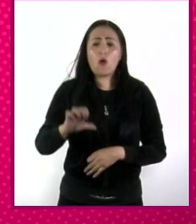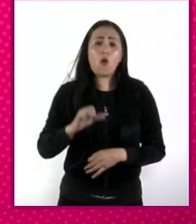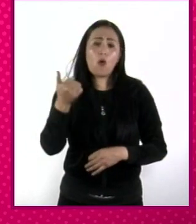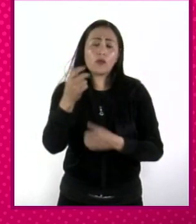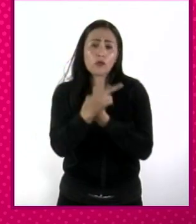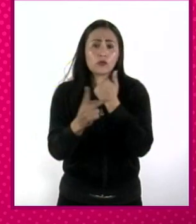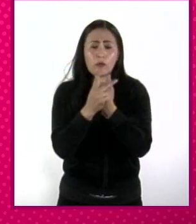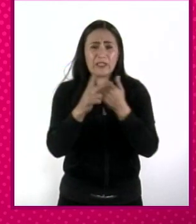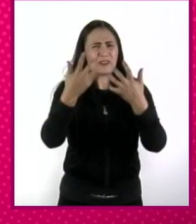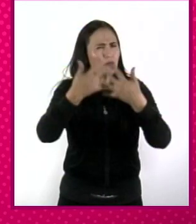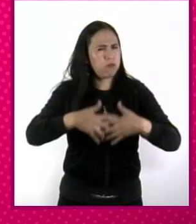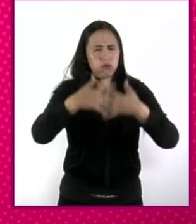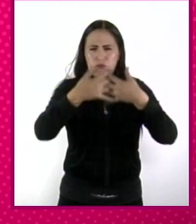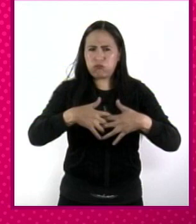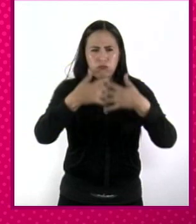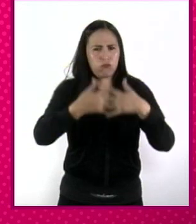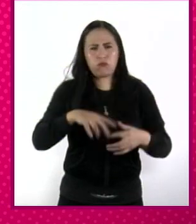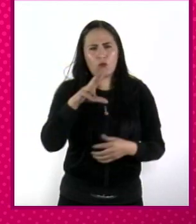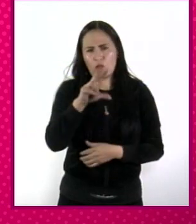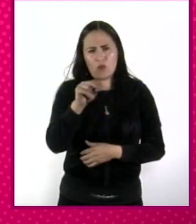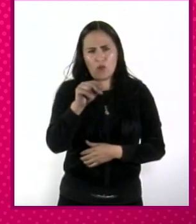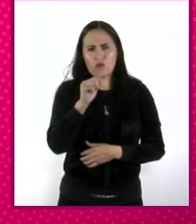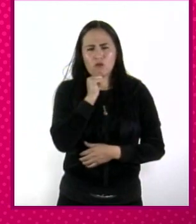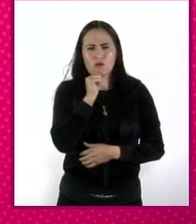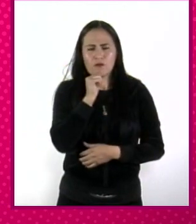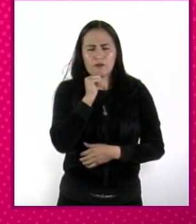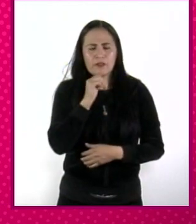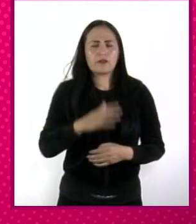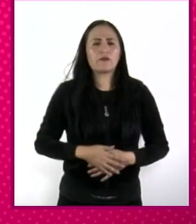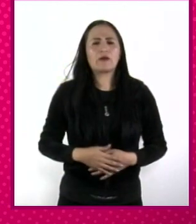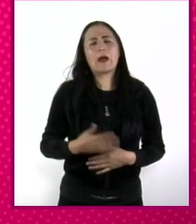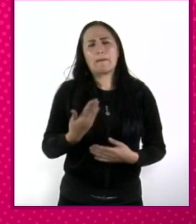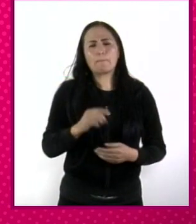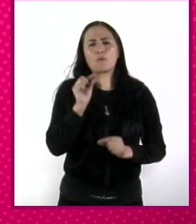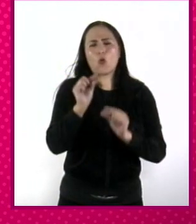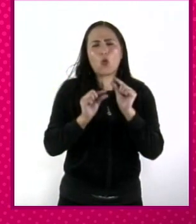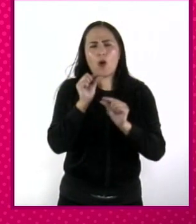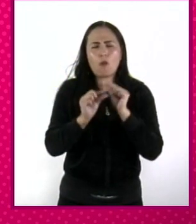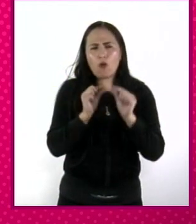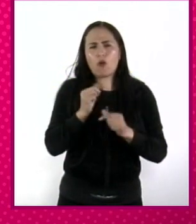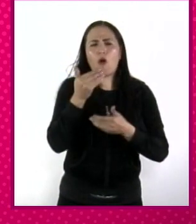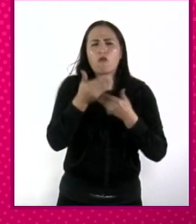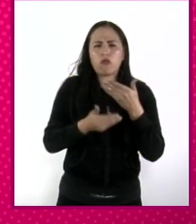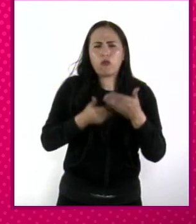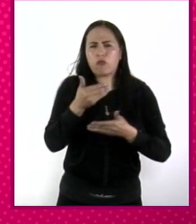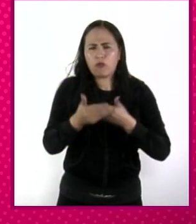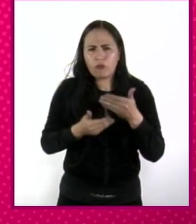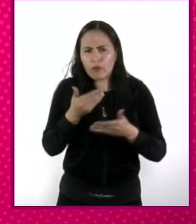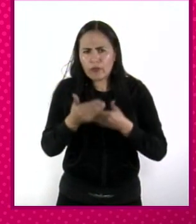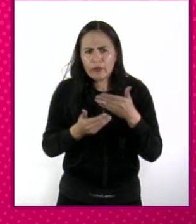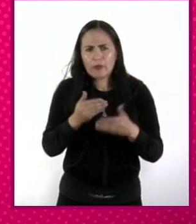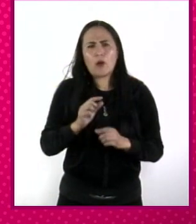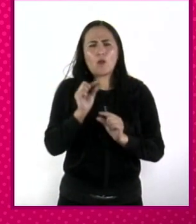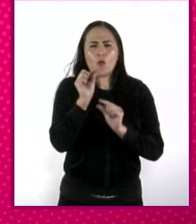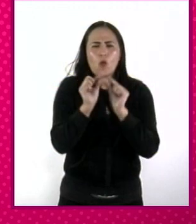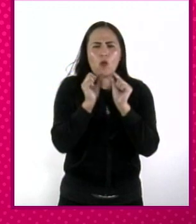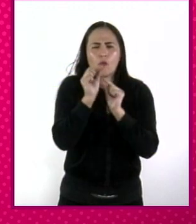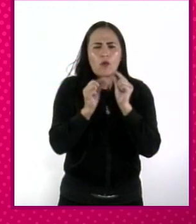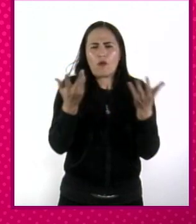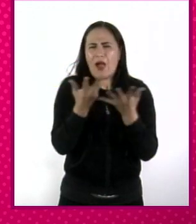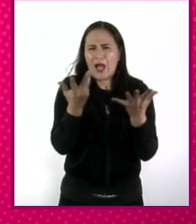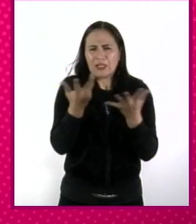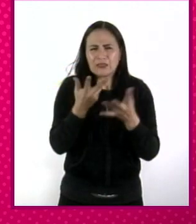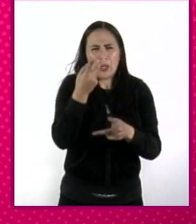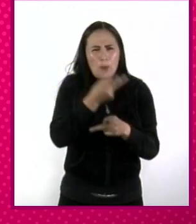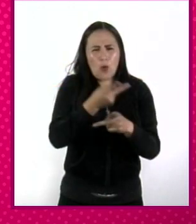no industrializados hay todo un proceso de industrialización que cada vez los está, al menos en términos de